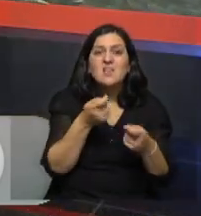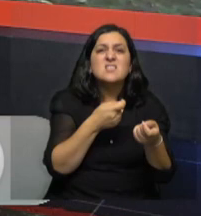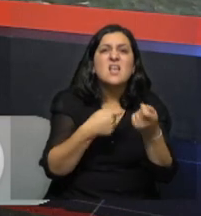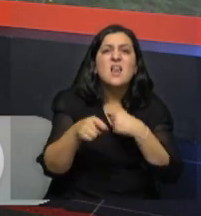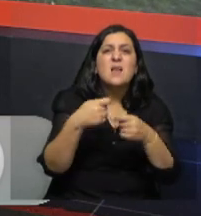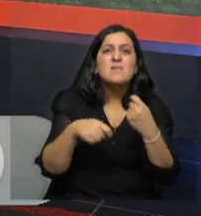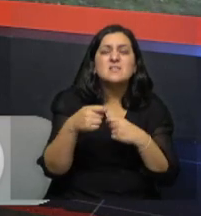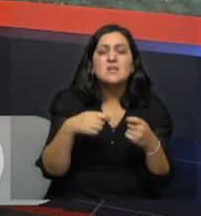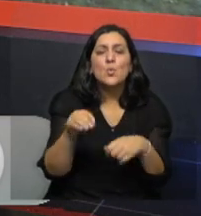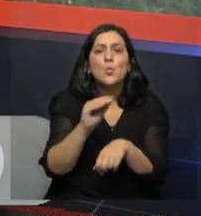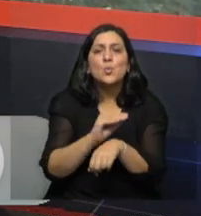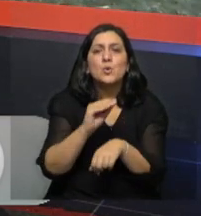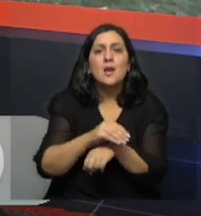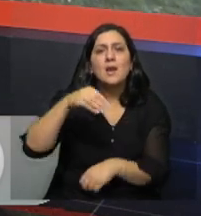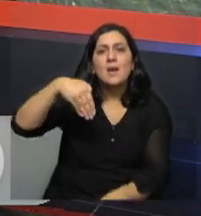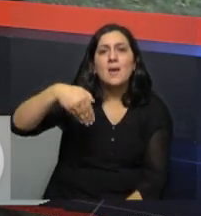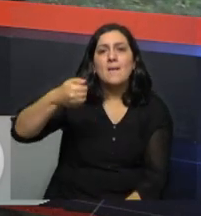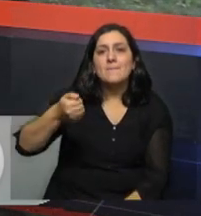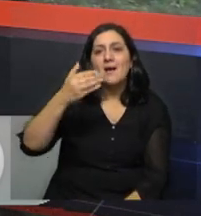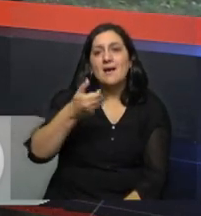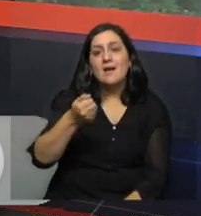Cultural Macanudo?